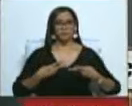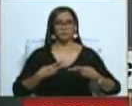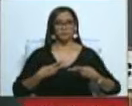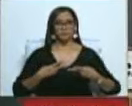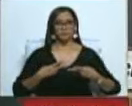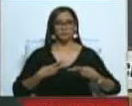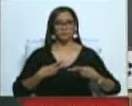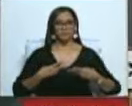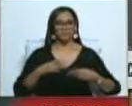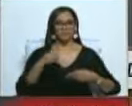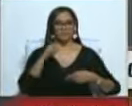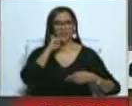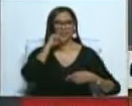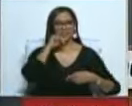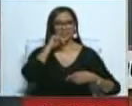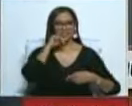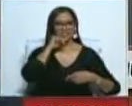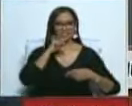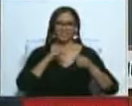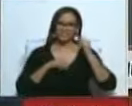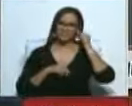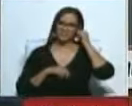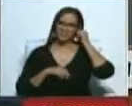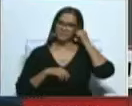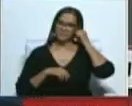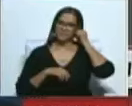Ahí llegó Dana.